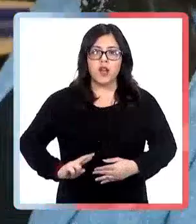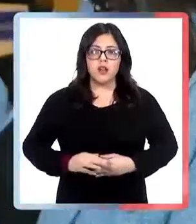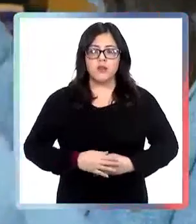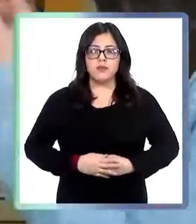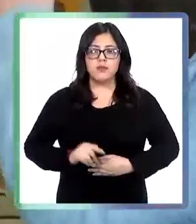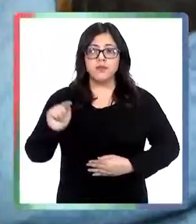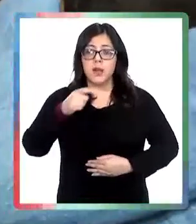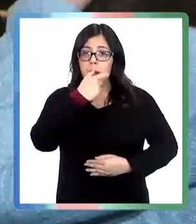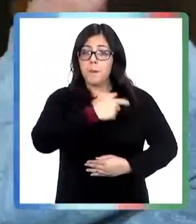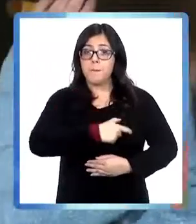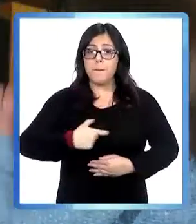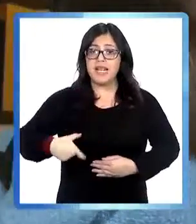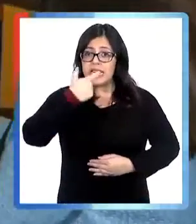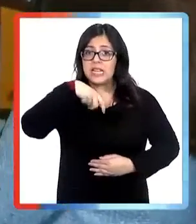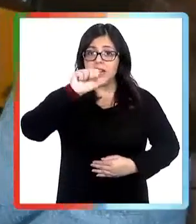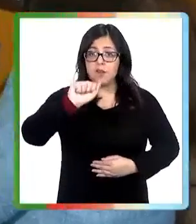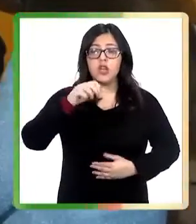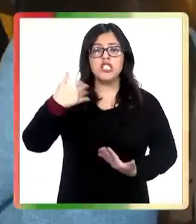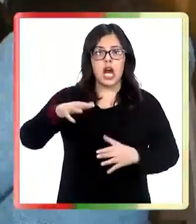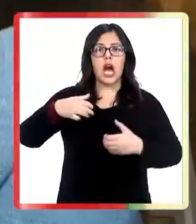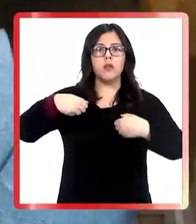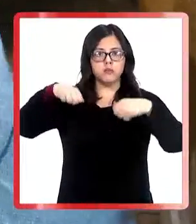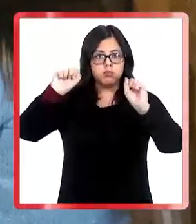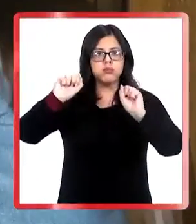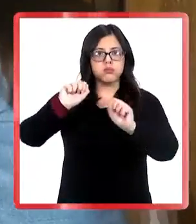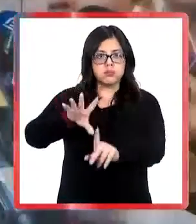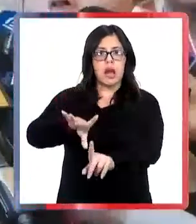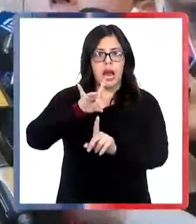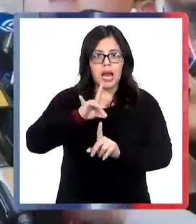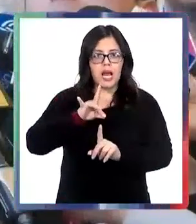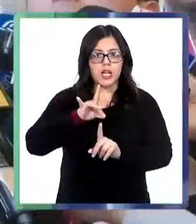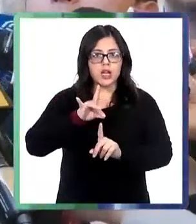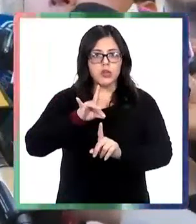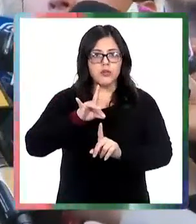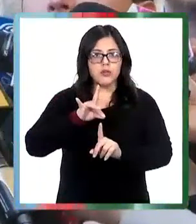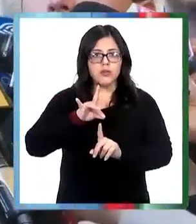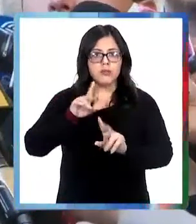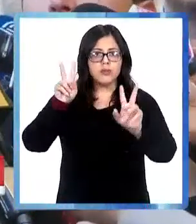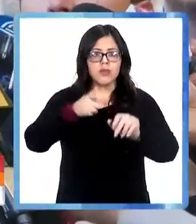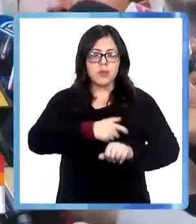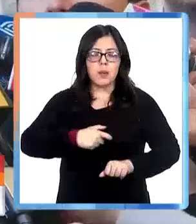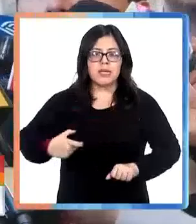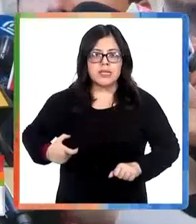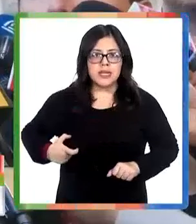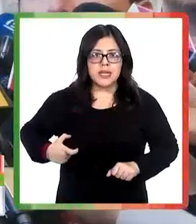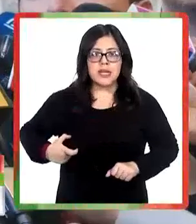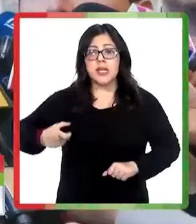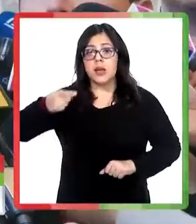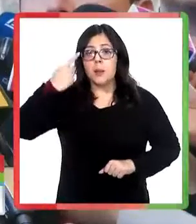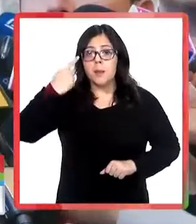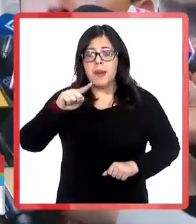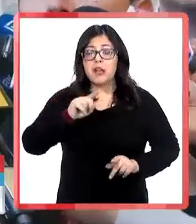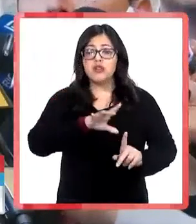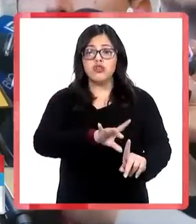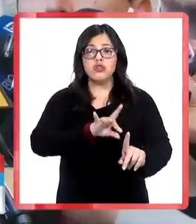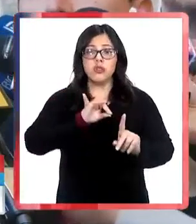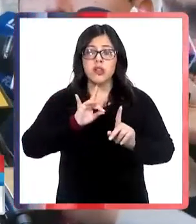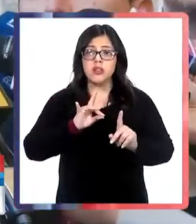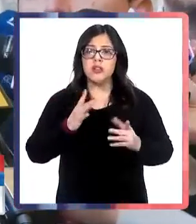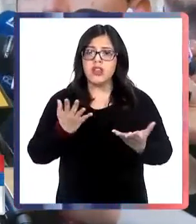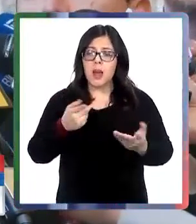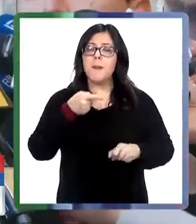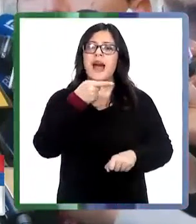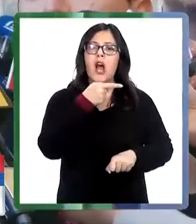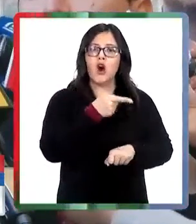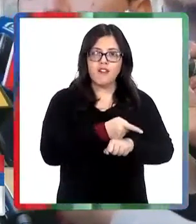Partido Republicano. El presidente Boric fue electo, ganó legítimamente su elección presidencial, pero fue